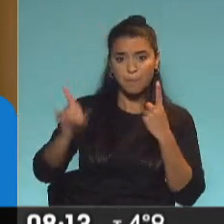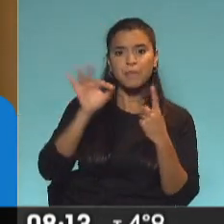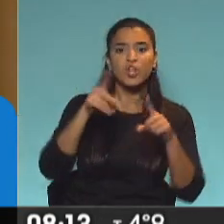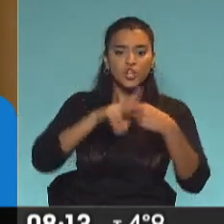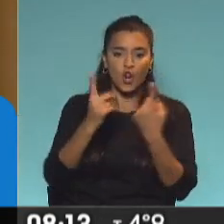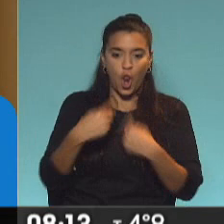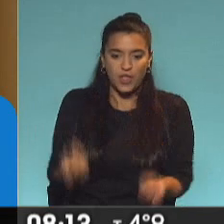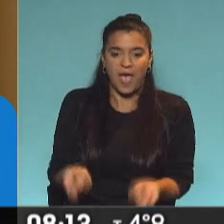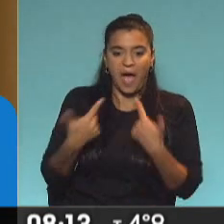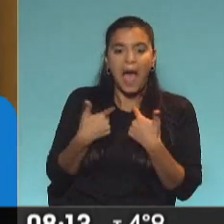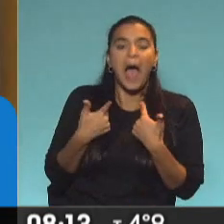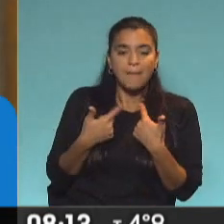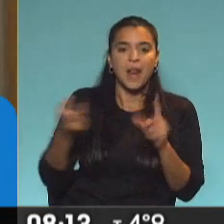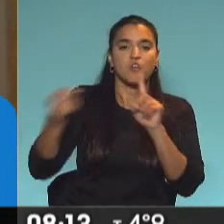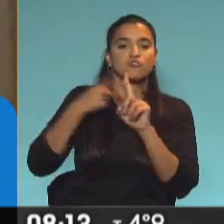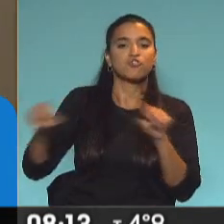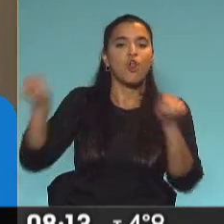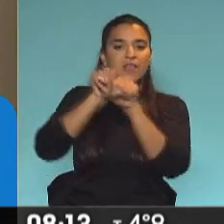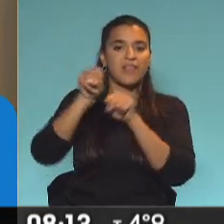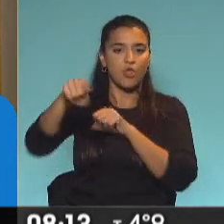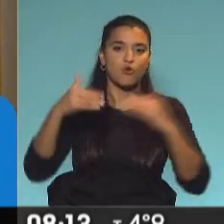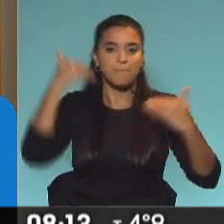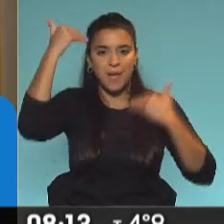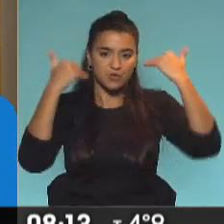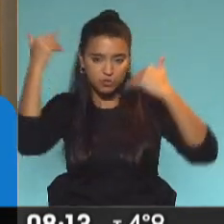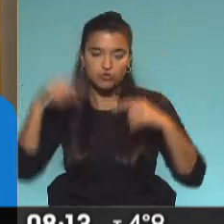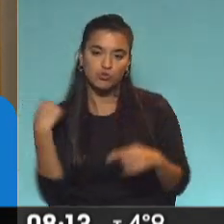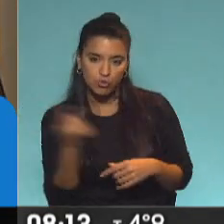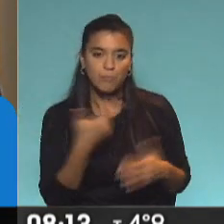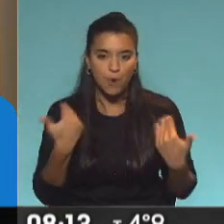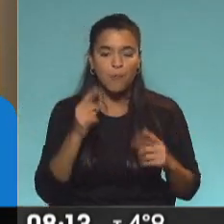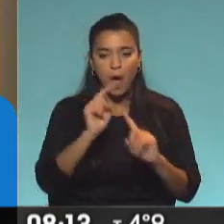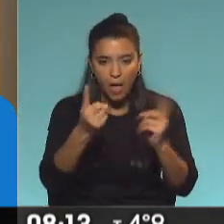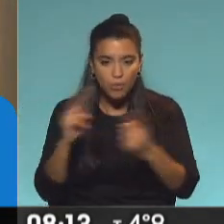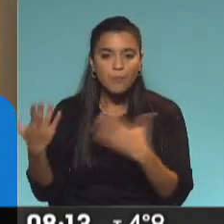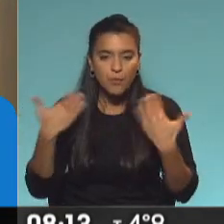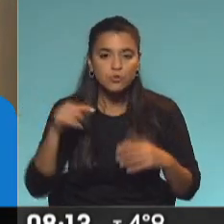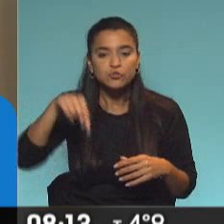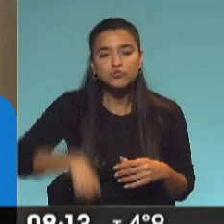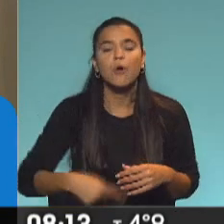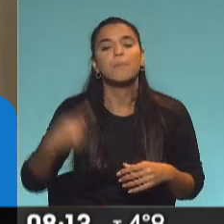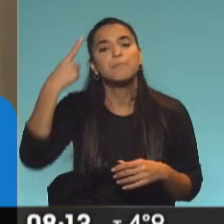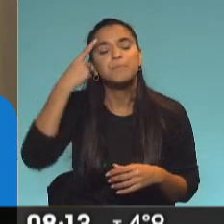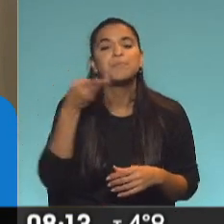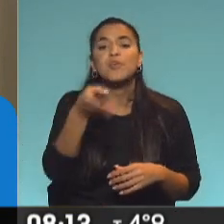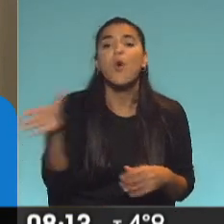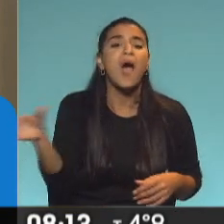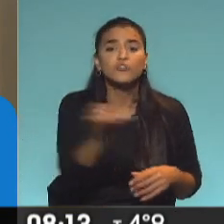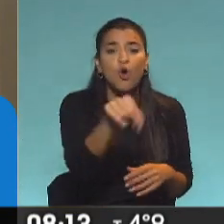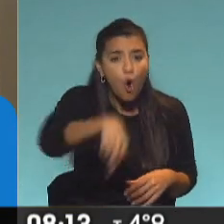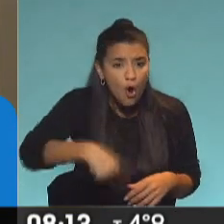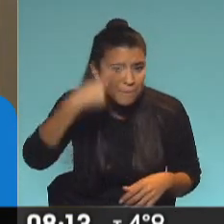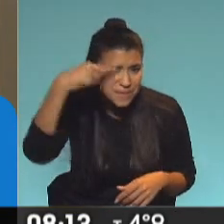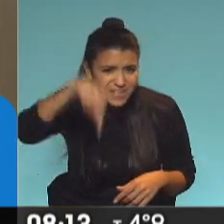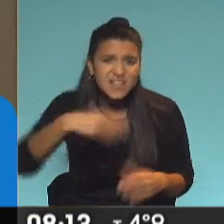la tecnología para estar conectados con los adultos mayores. Es una cosa que podemos hacer cada uno de nosotros y yo le pido a toda la audiencia que hoy piense